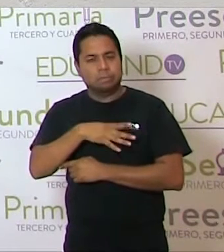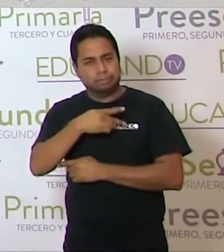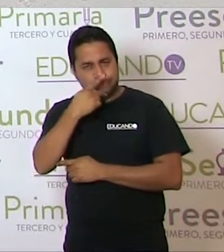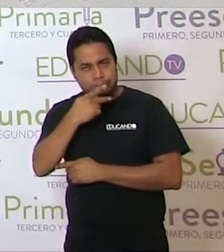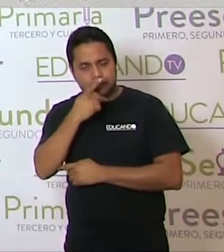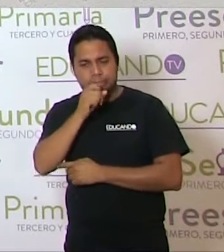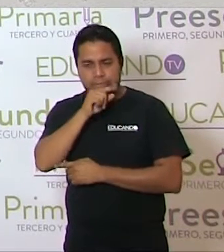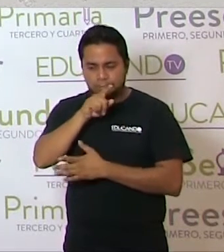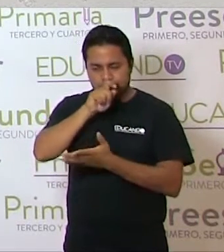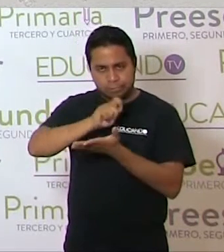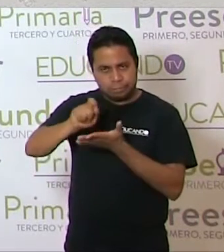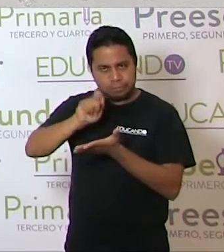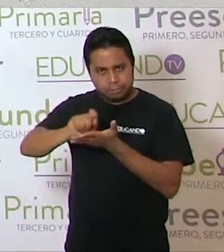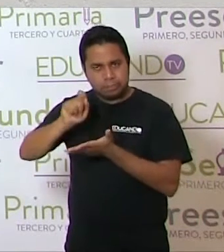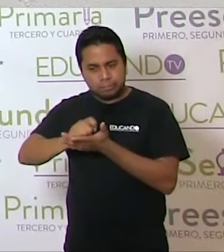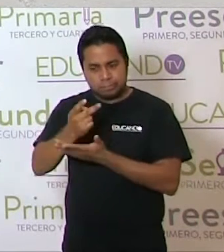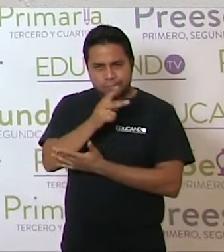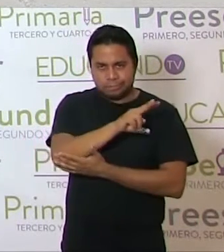escritos